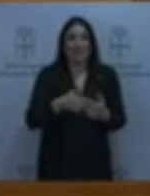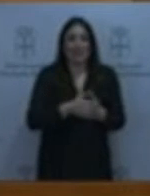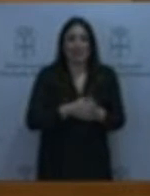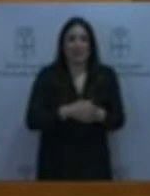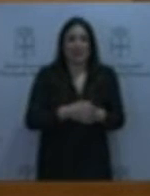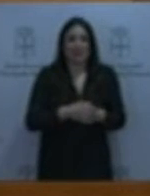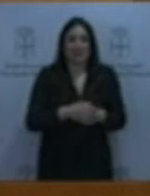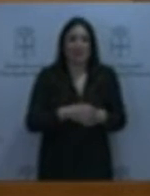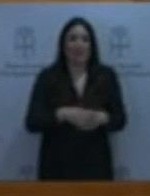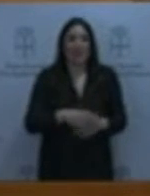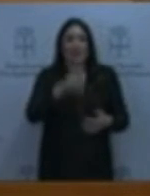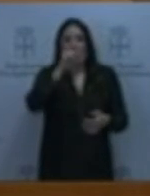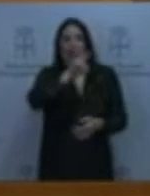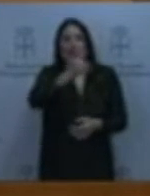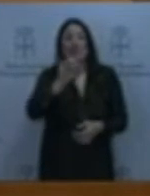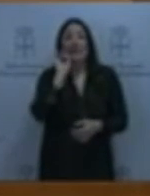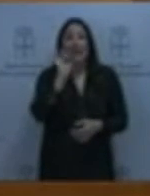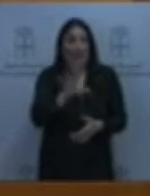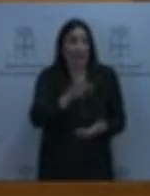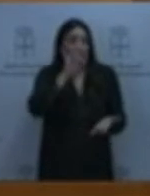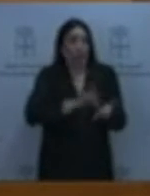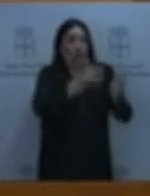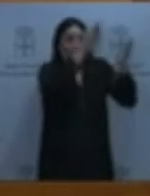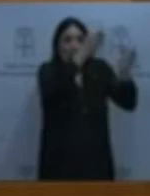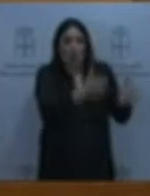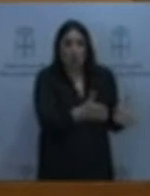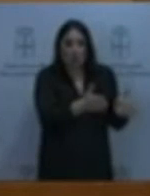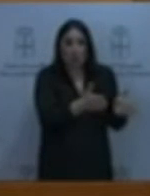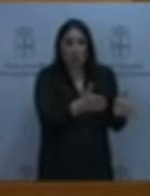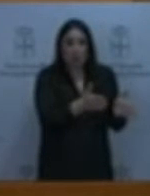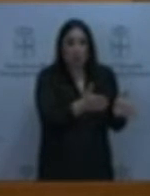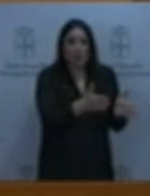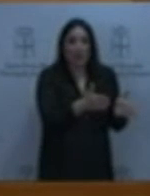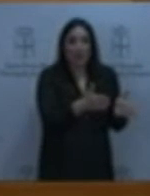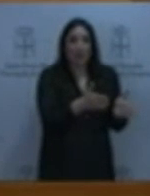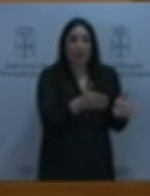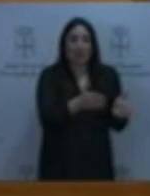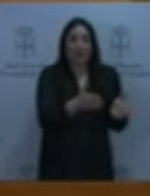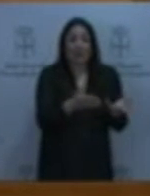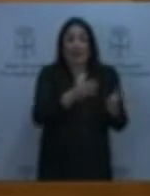de diciembre de 2015 cuando, según me dijo usted el 10 de marzo pasado, no sabía que la